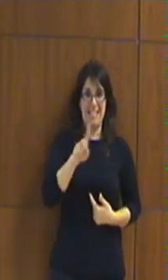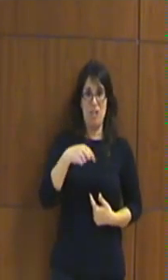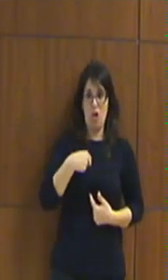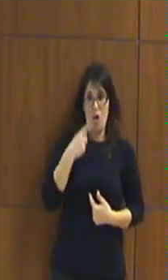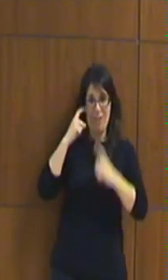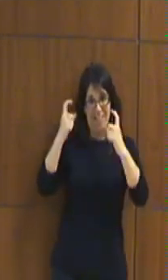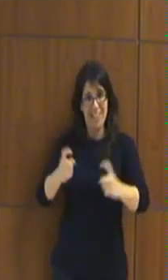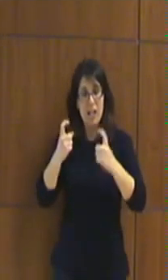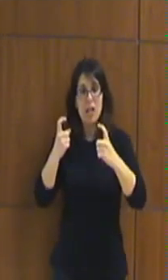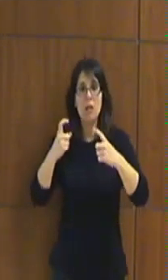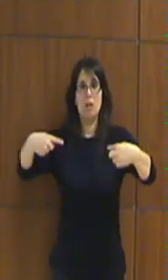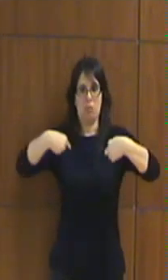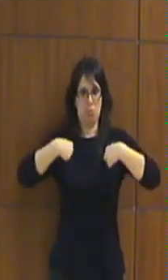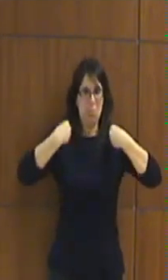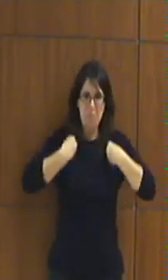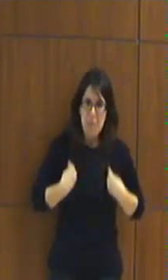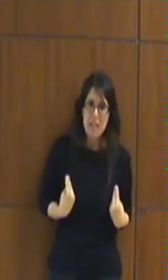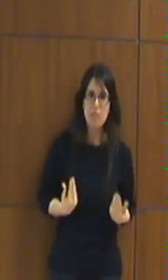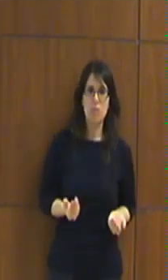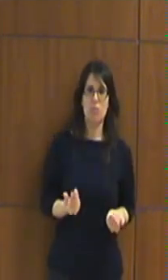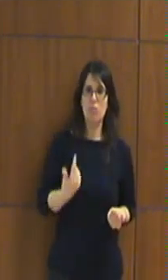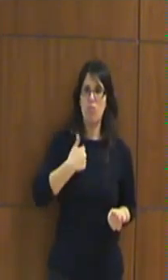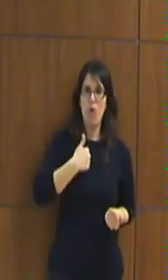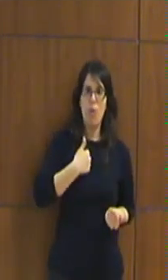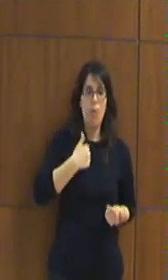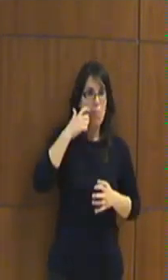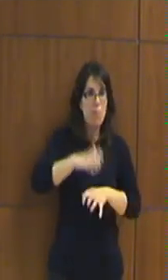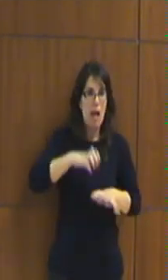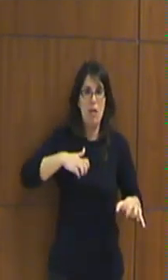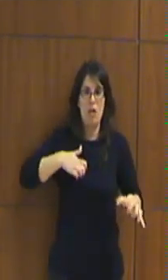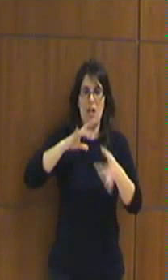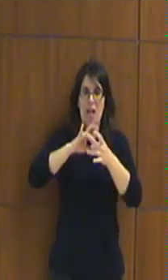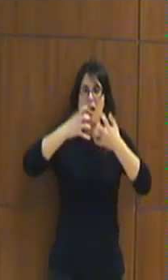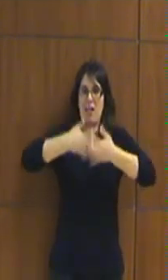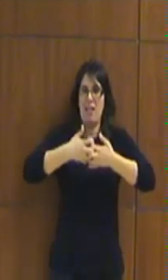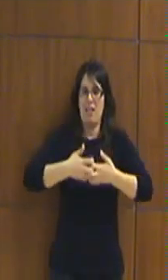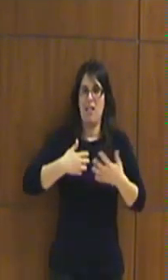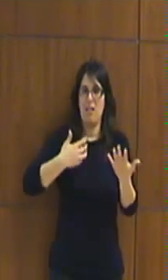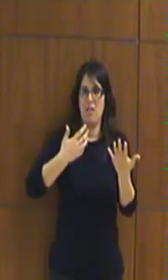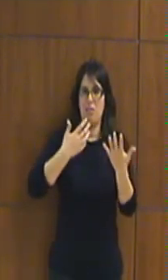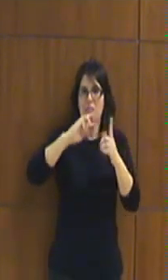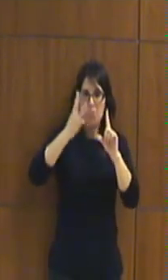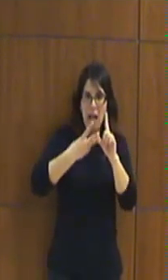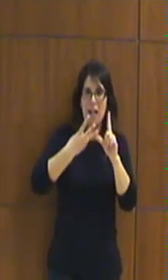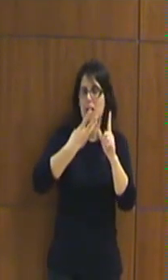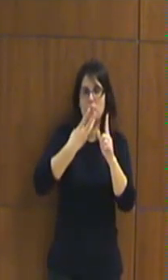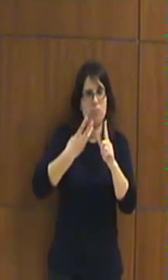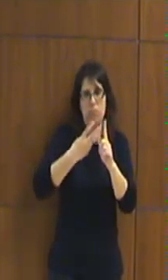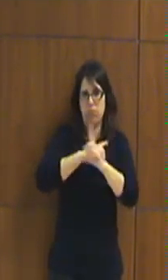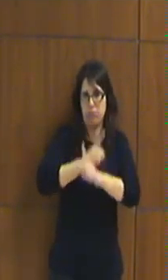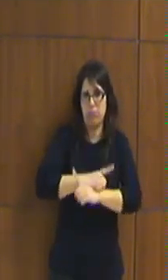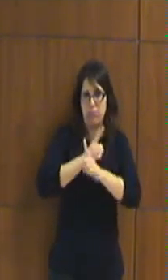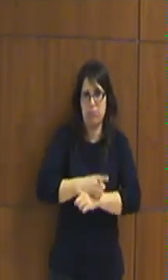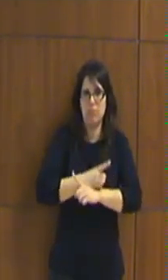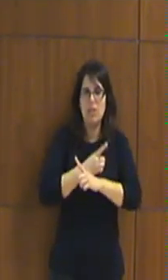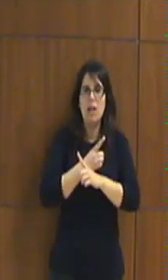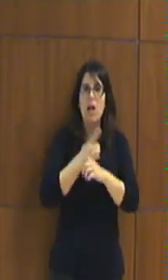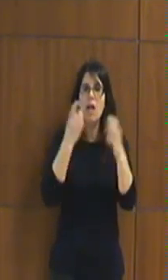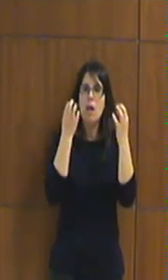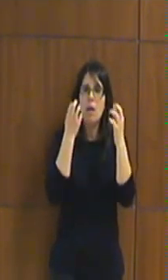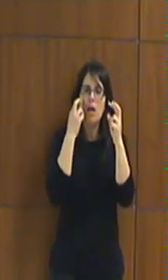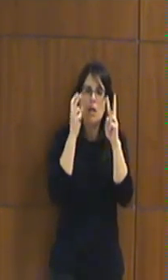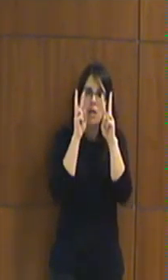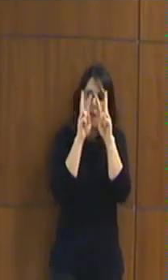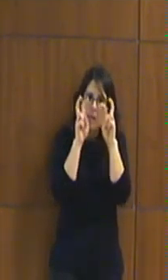personas sordas, es que es mío. Quiero decir, es que la mayoría de las páginas web en Stripe, ¿os habéis fijado que para conseguir el teléfono de una entidad tienes que rebuscar en una página